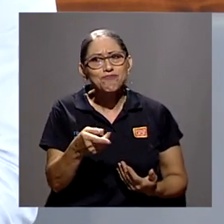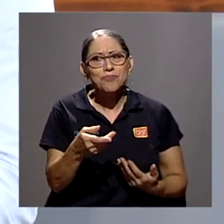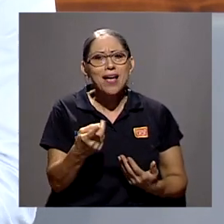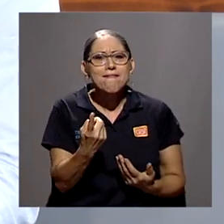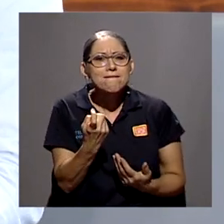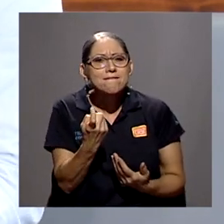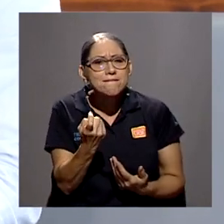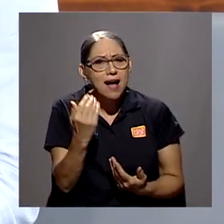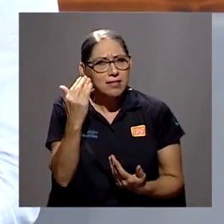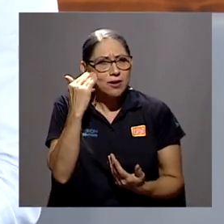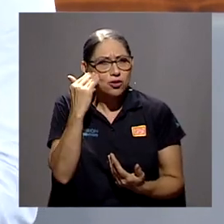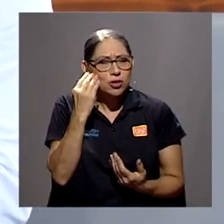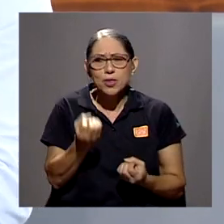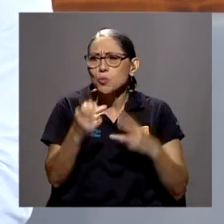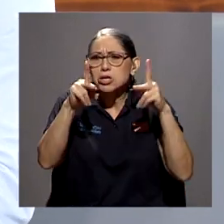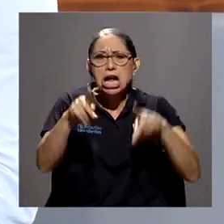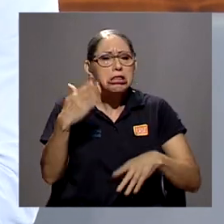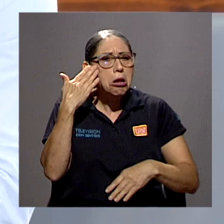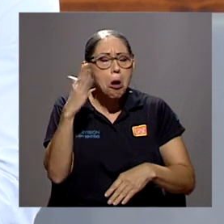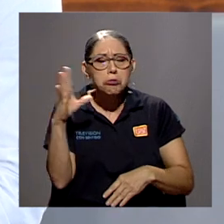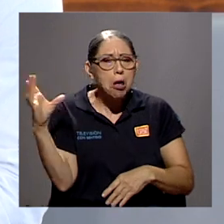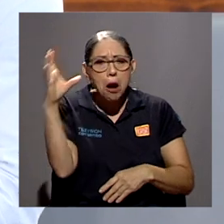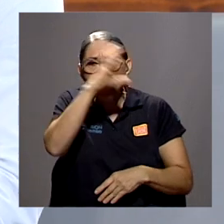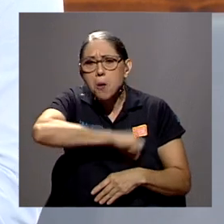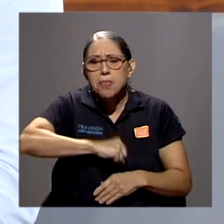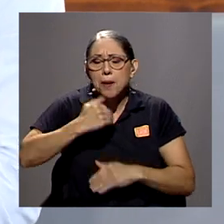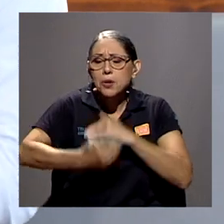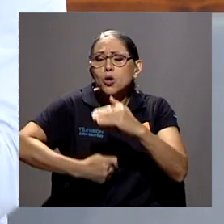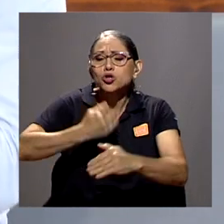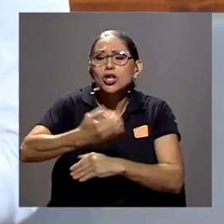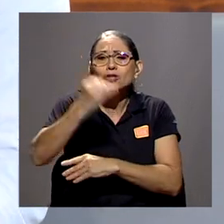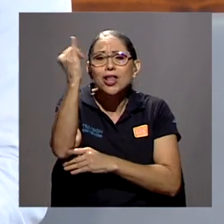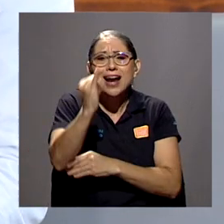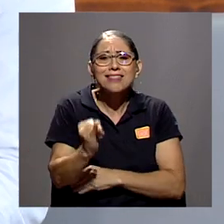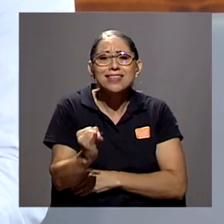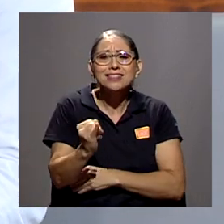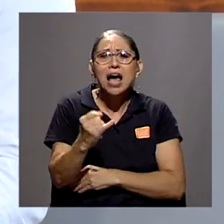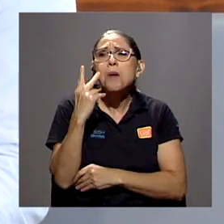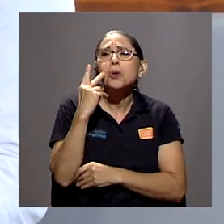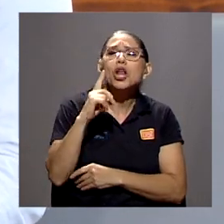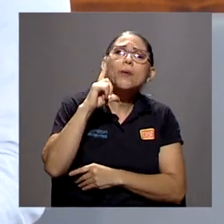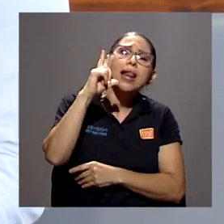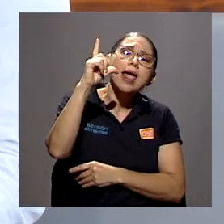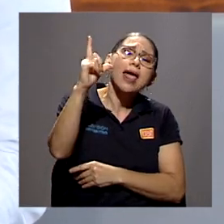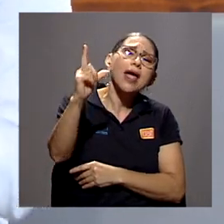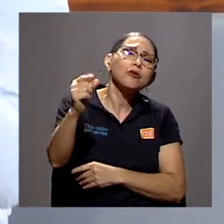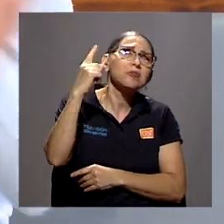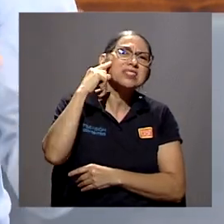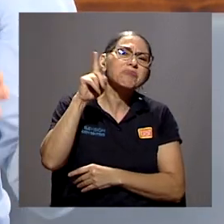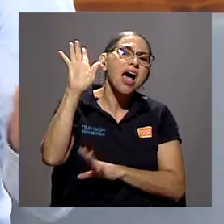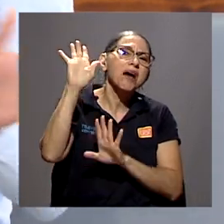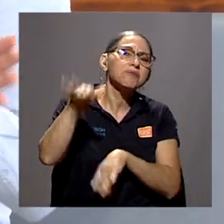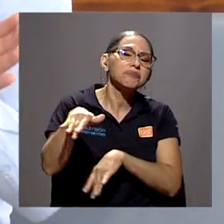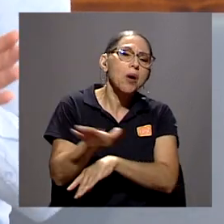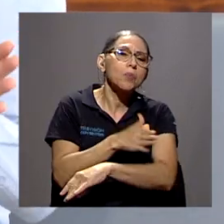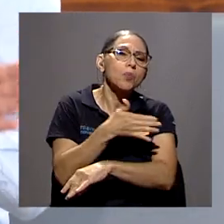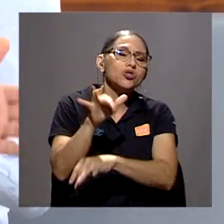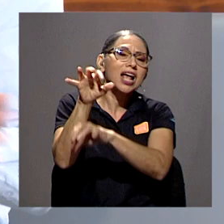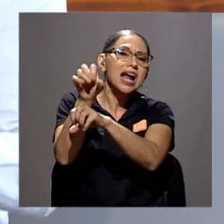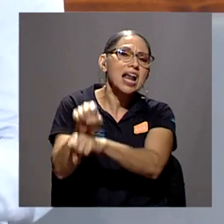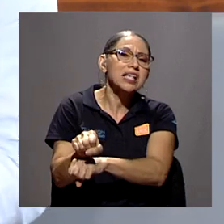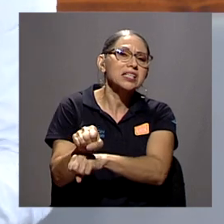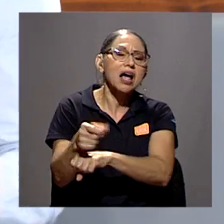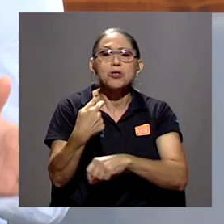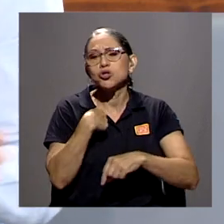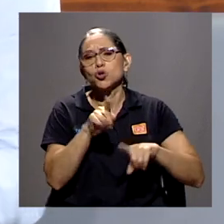desde el proceso de la artista de esa lejanía con la artista como no tocan música clásica y yo estoy en otra en